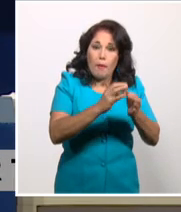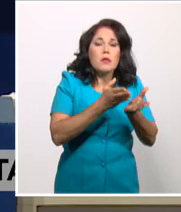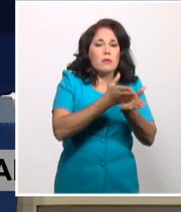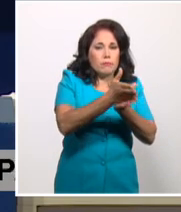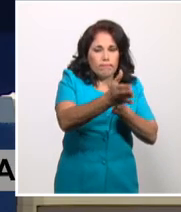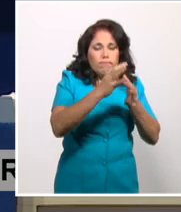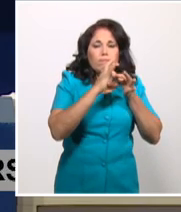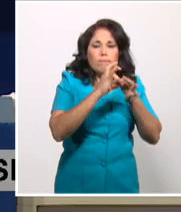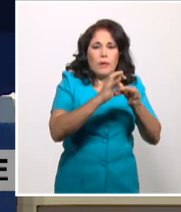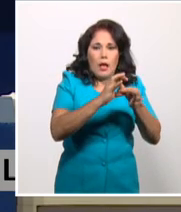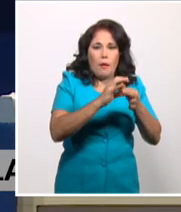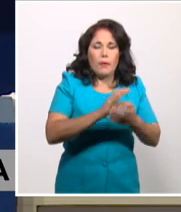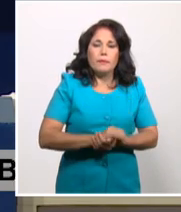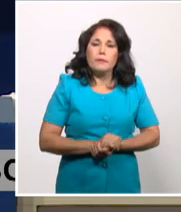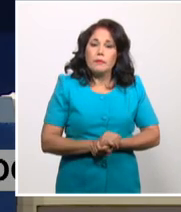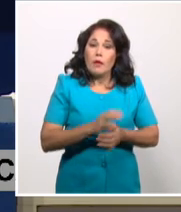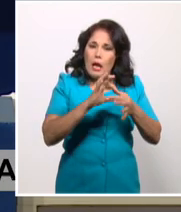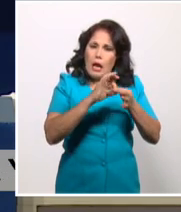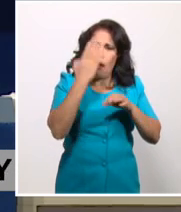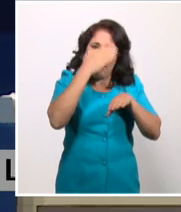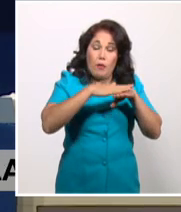de grave.